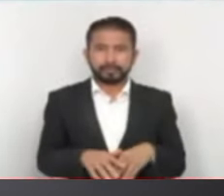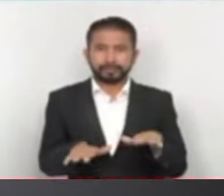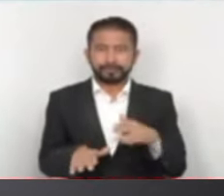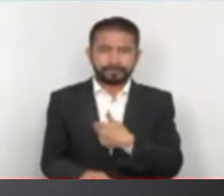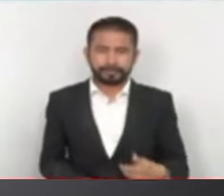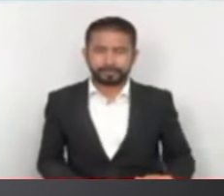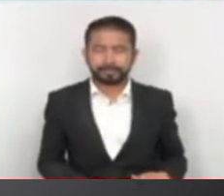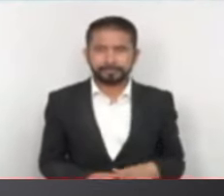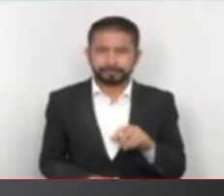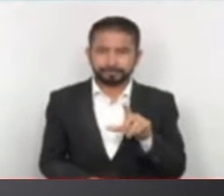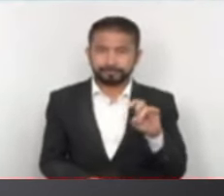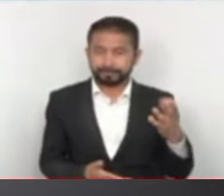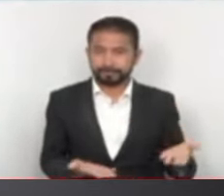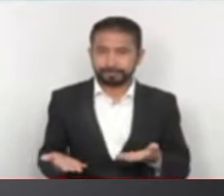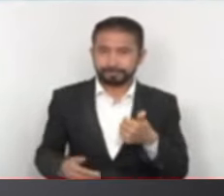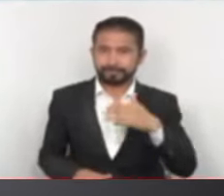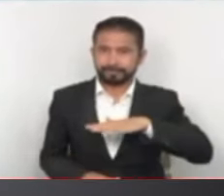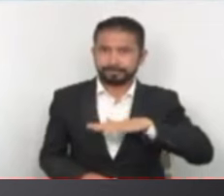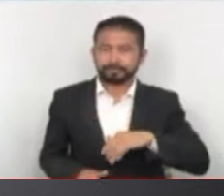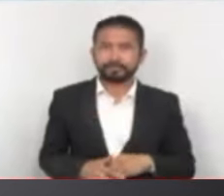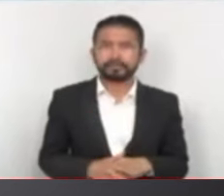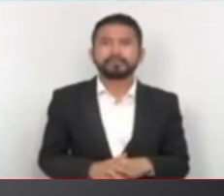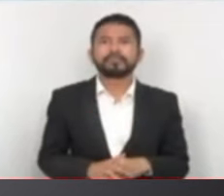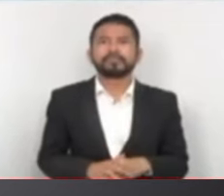Gracias, presidente. Licenciada, bienvenida. Buenas tardes.